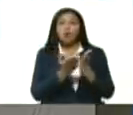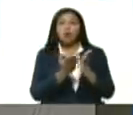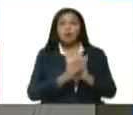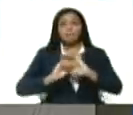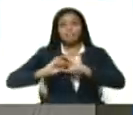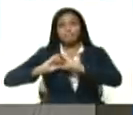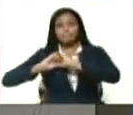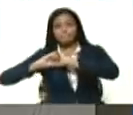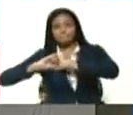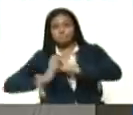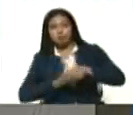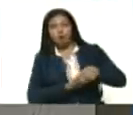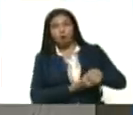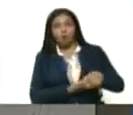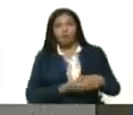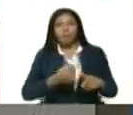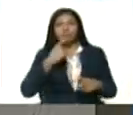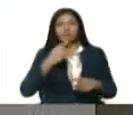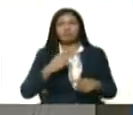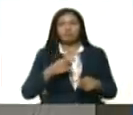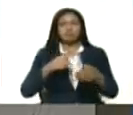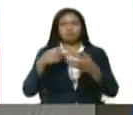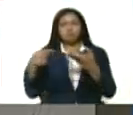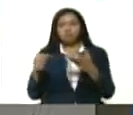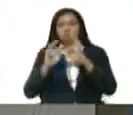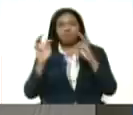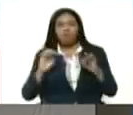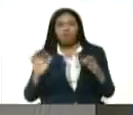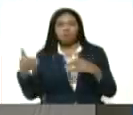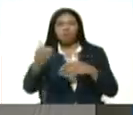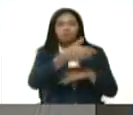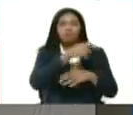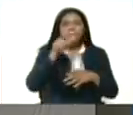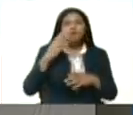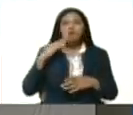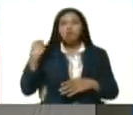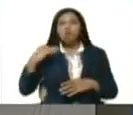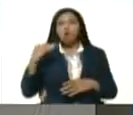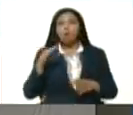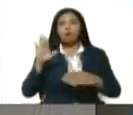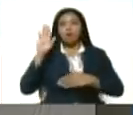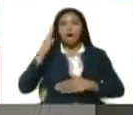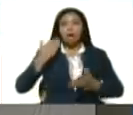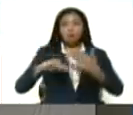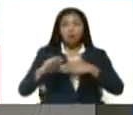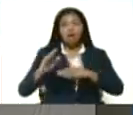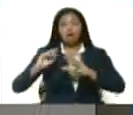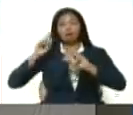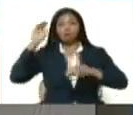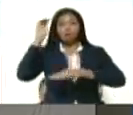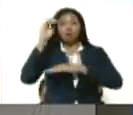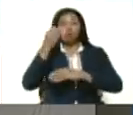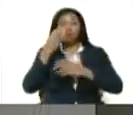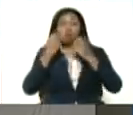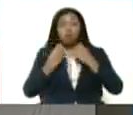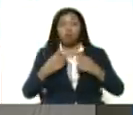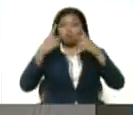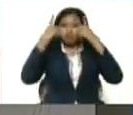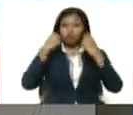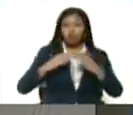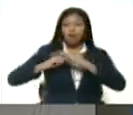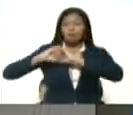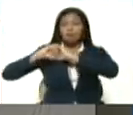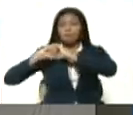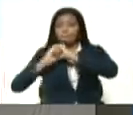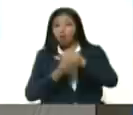estos llamados scouts y de, que reclutan a jóvenes promesas del béisbol venezolano para que jueguen en el